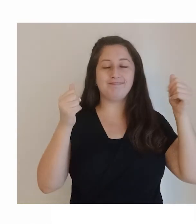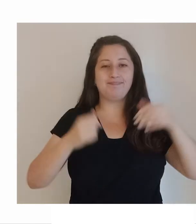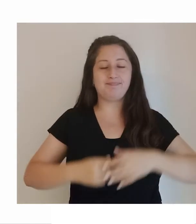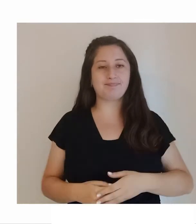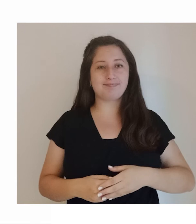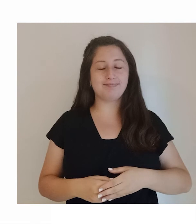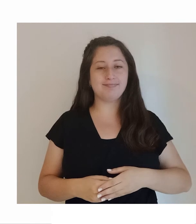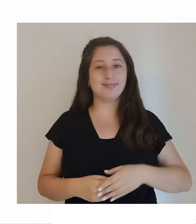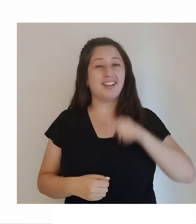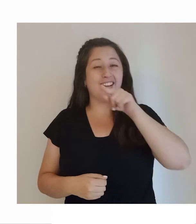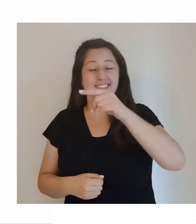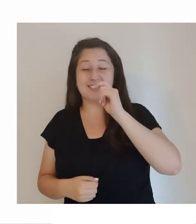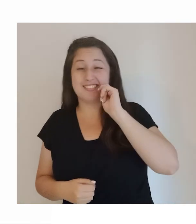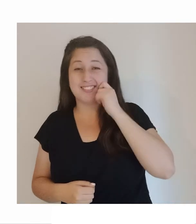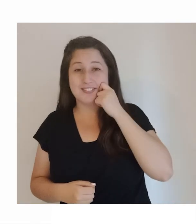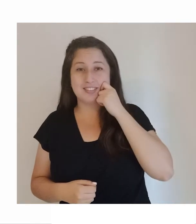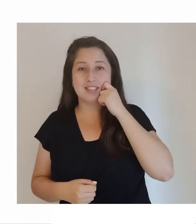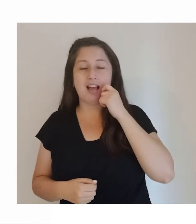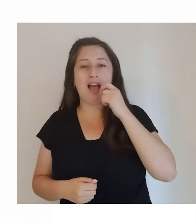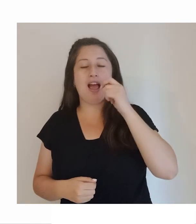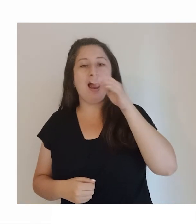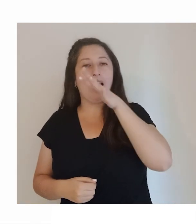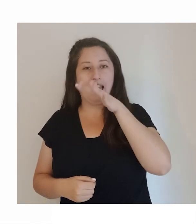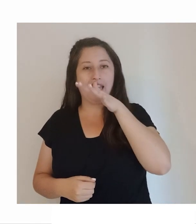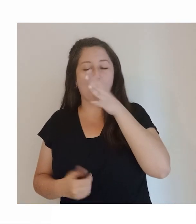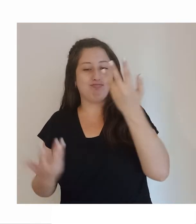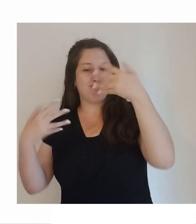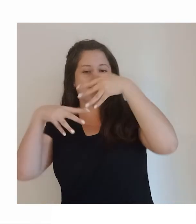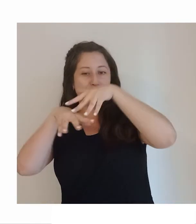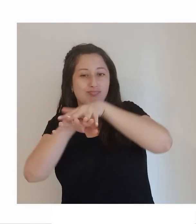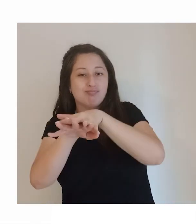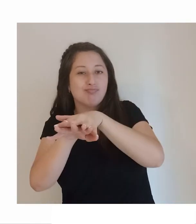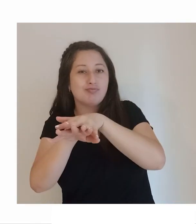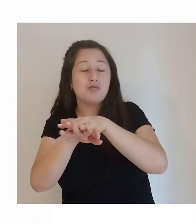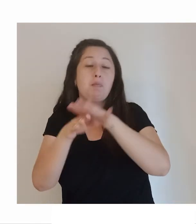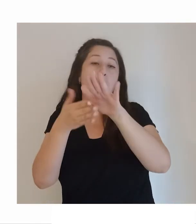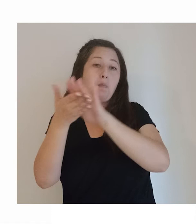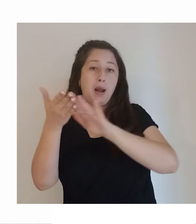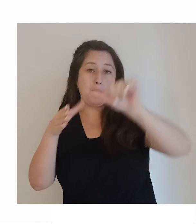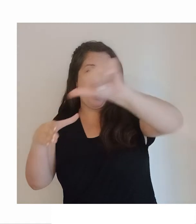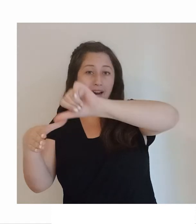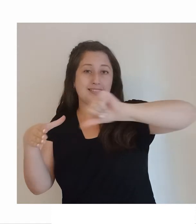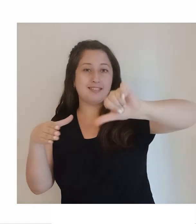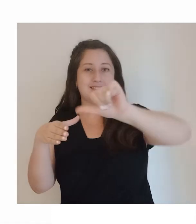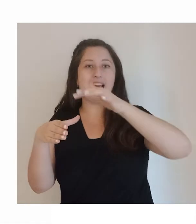miscibilidad hablamos de la solubilidad entre líquidos, como aceite y agua.